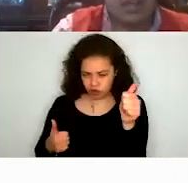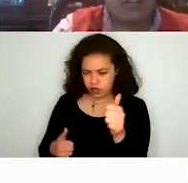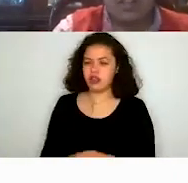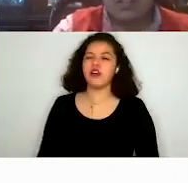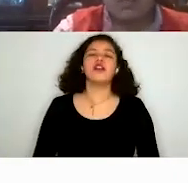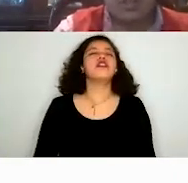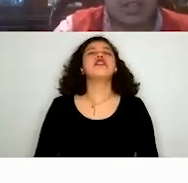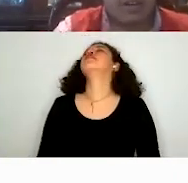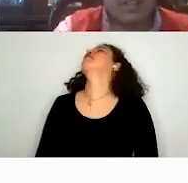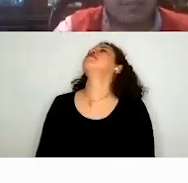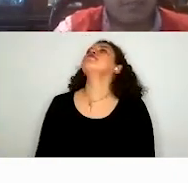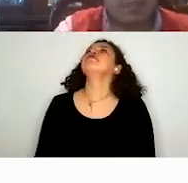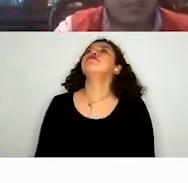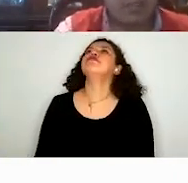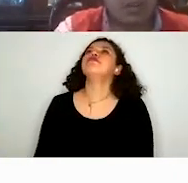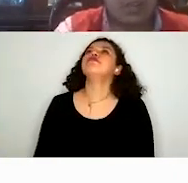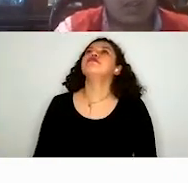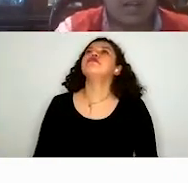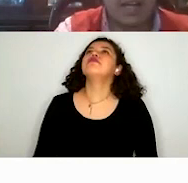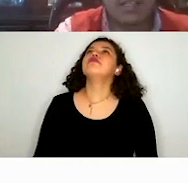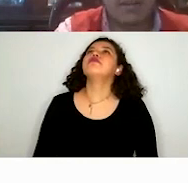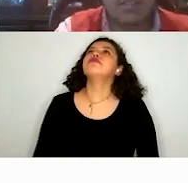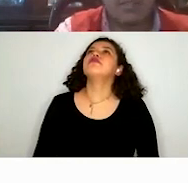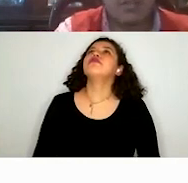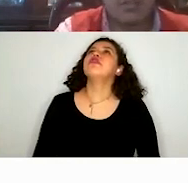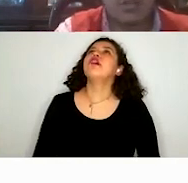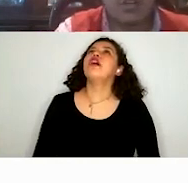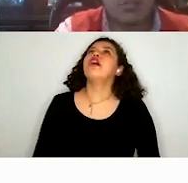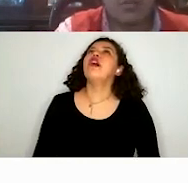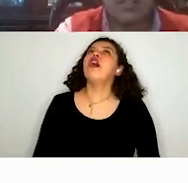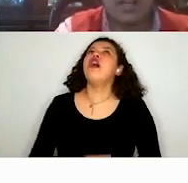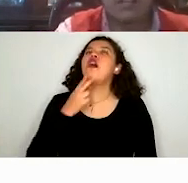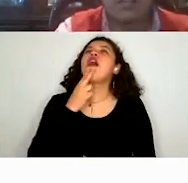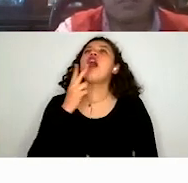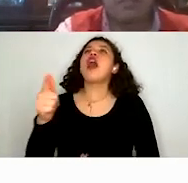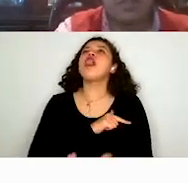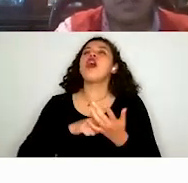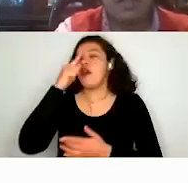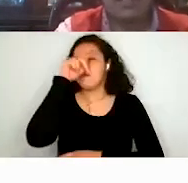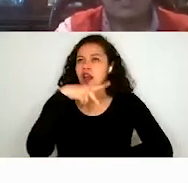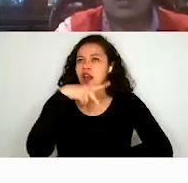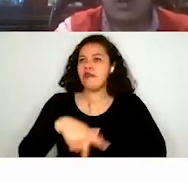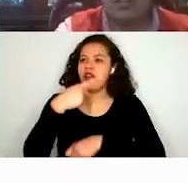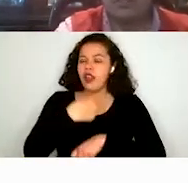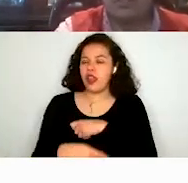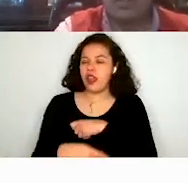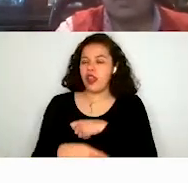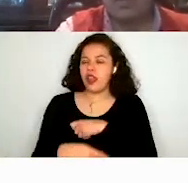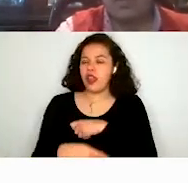¿Qué nos dicen los términos de referencia? Solo se aplicará a establecimientos o inmuebles de riesgo de incendio